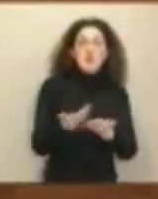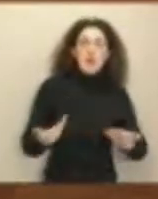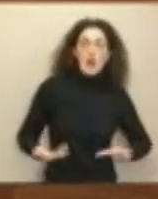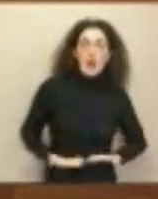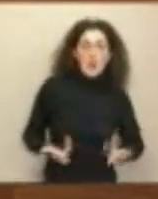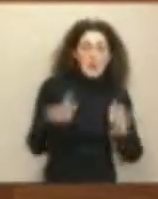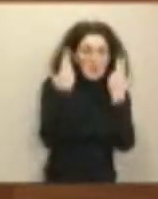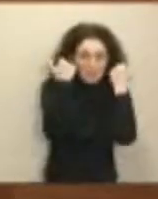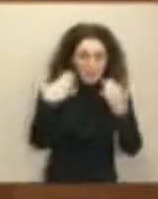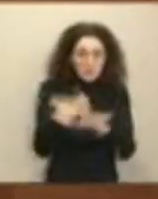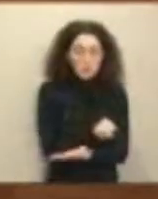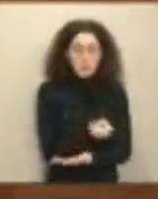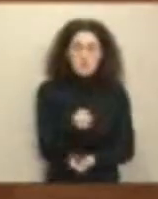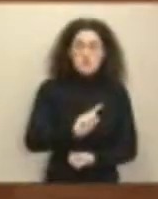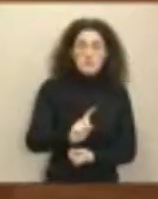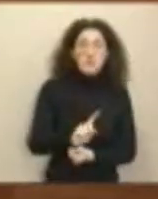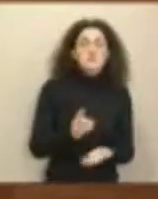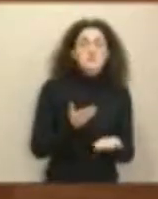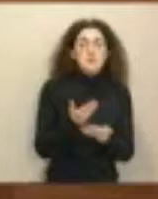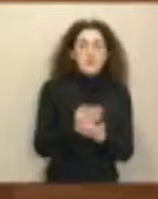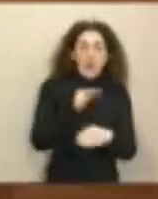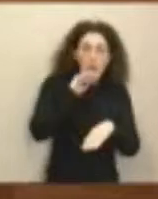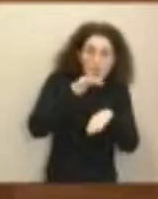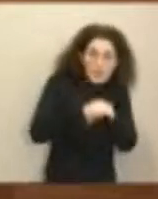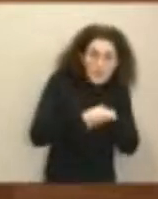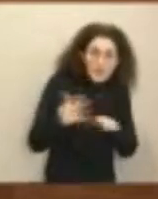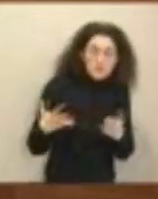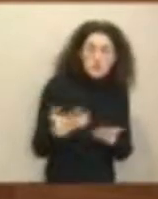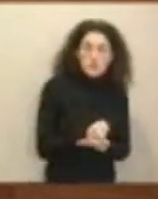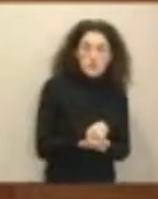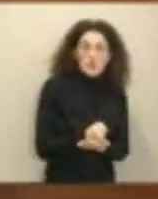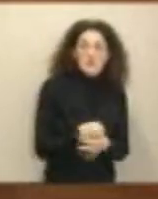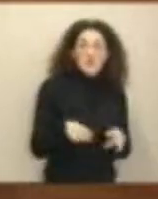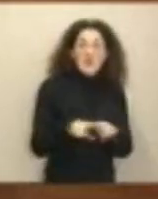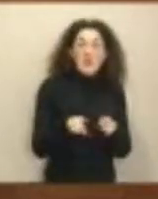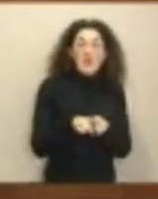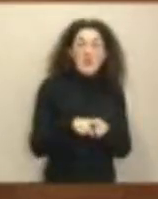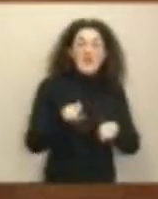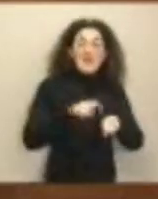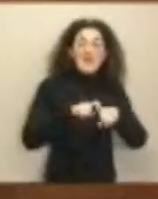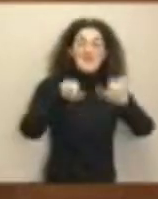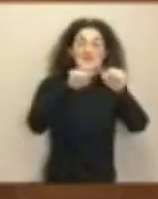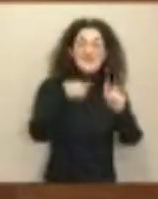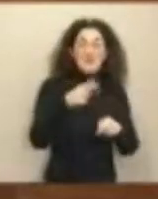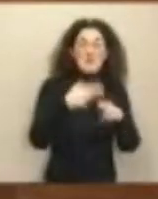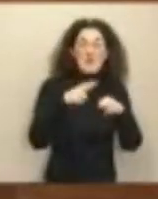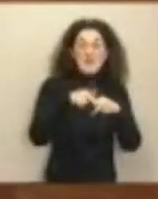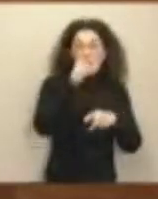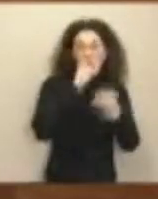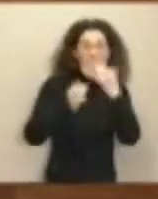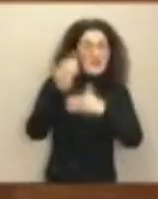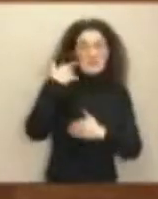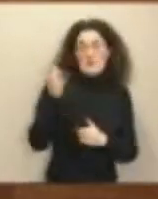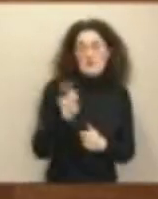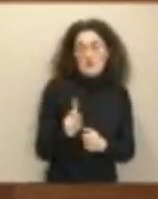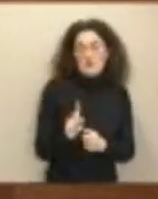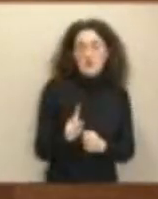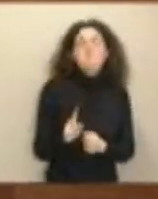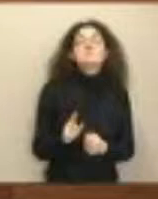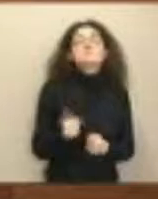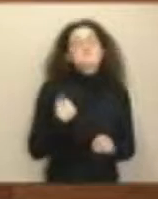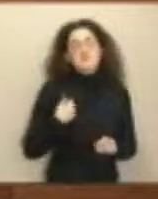todo el mundo, se pida sometimiento a todo el mundo al viejo estilo político, sino que se llame prudente